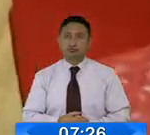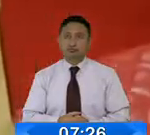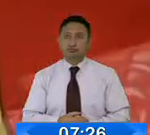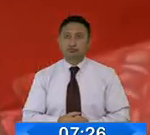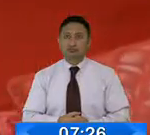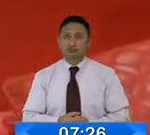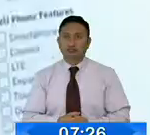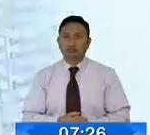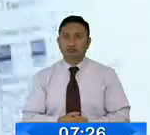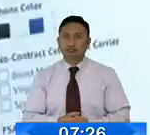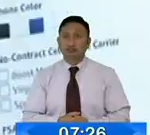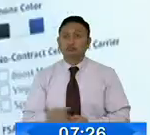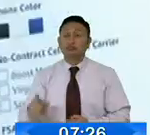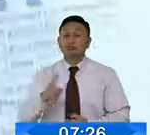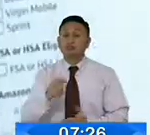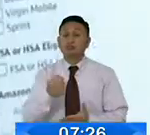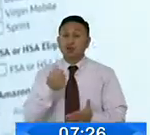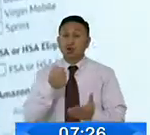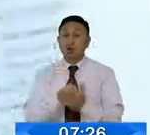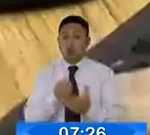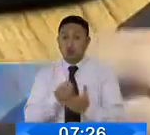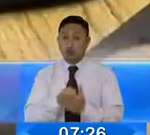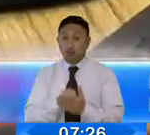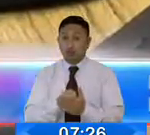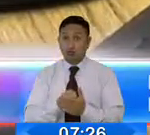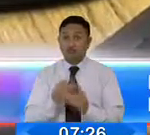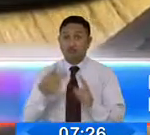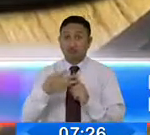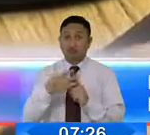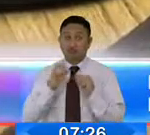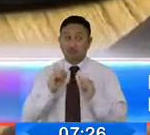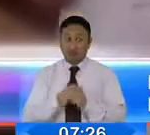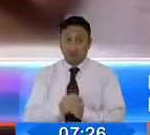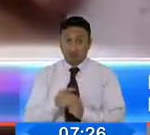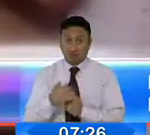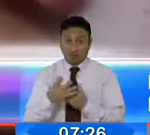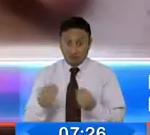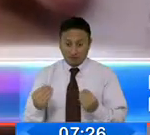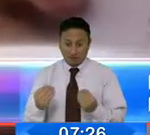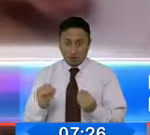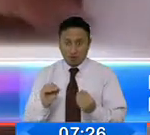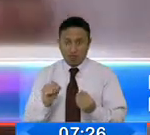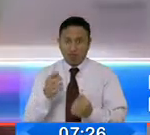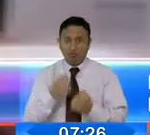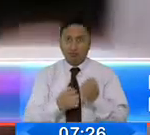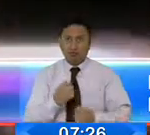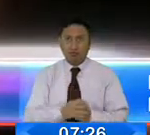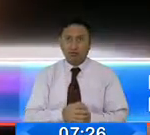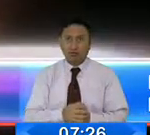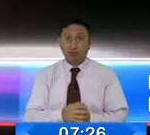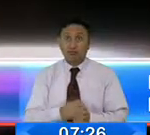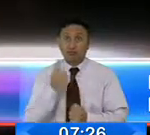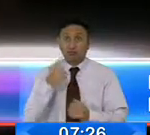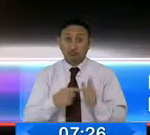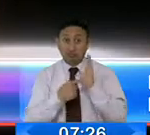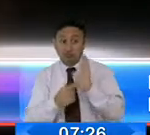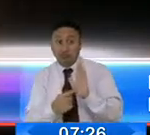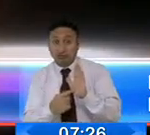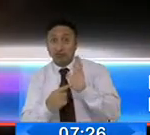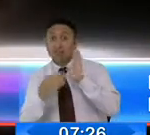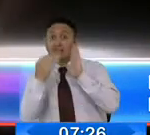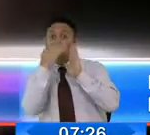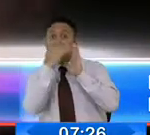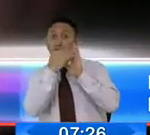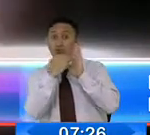Una compra electrónica podría solucionar o complicarle la vida. Al simple vista lo que se ve es... son bastantes consumos